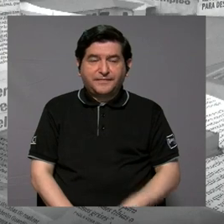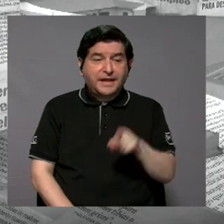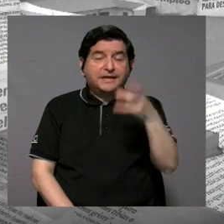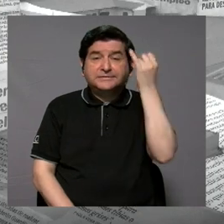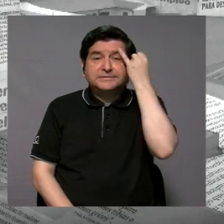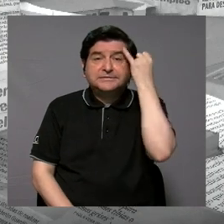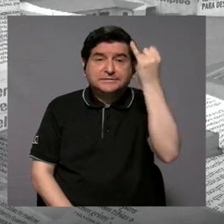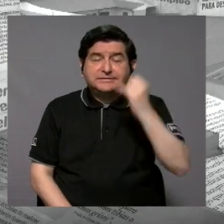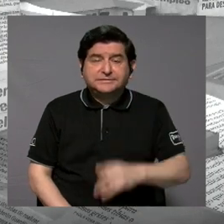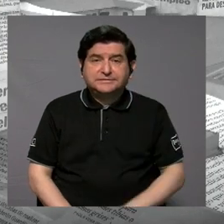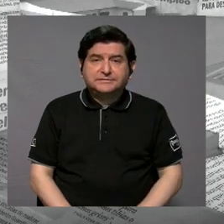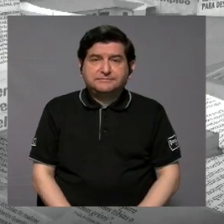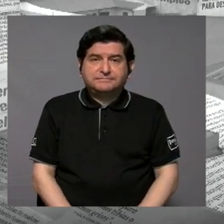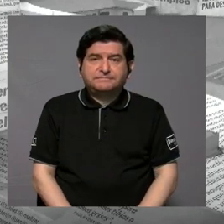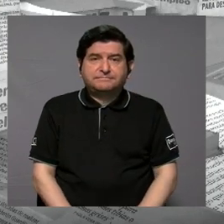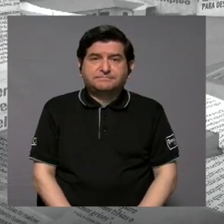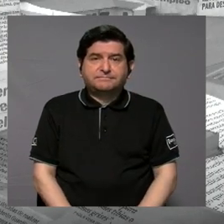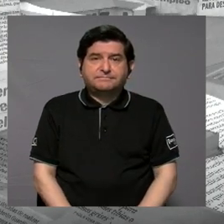sentido,